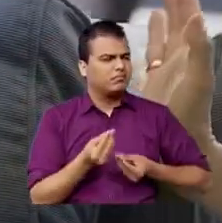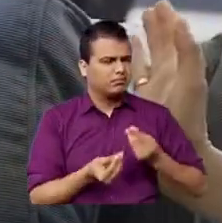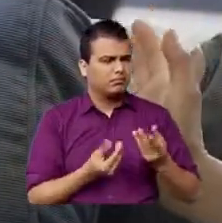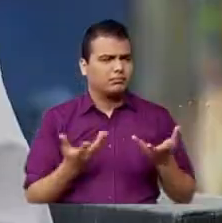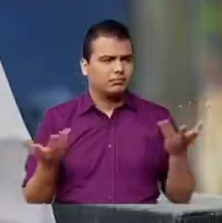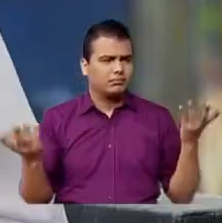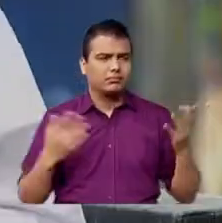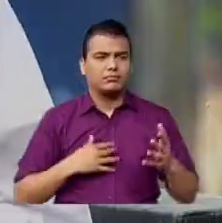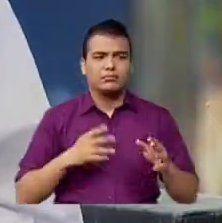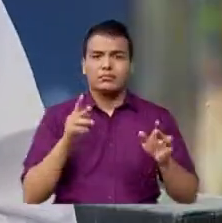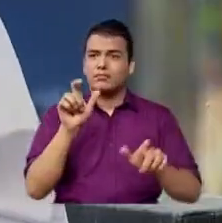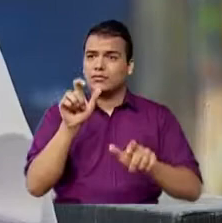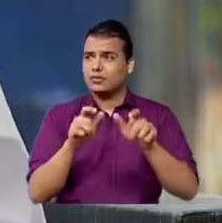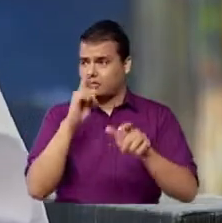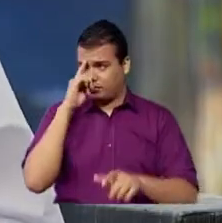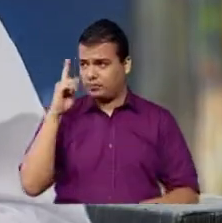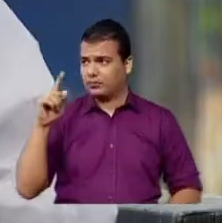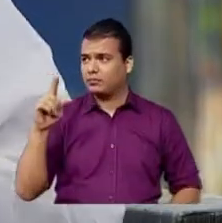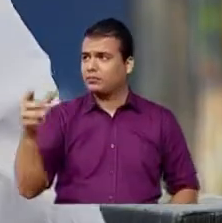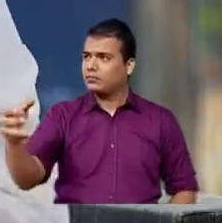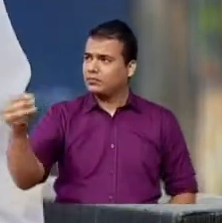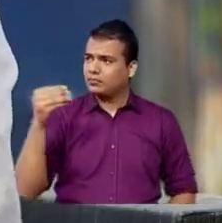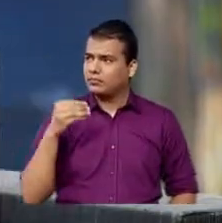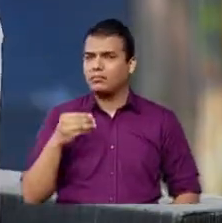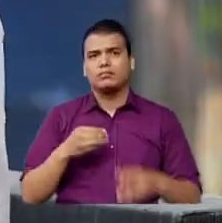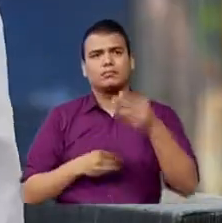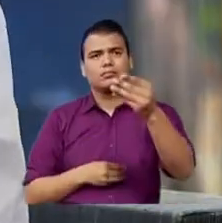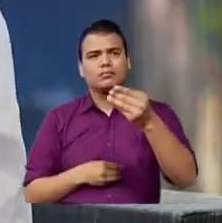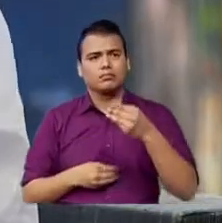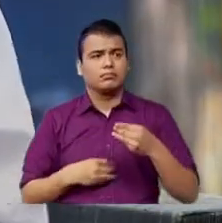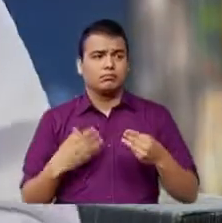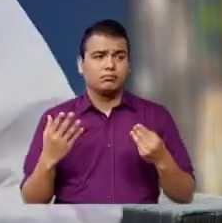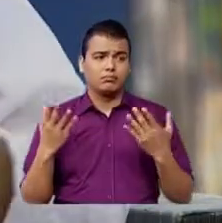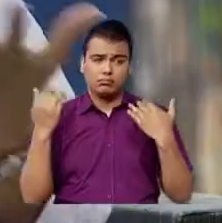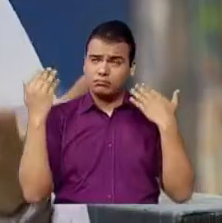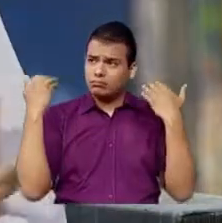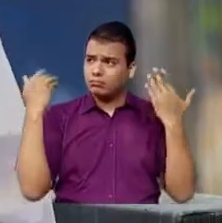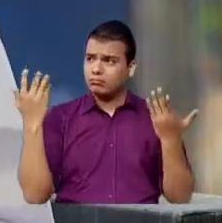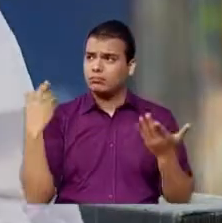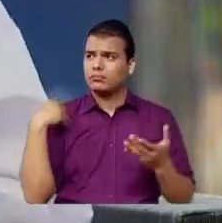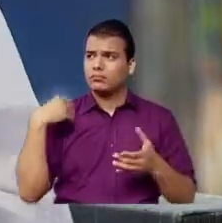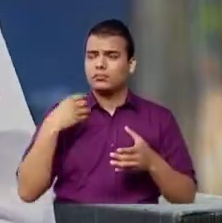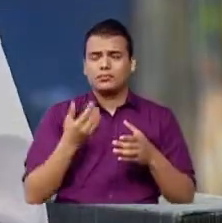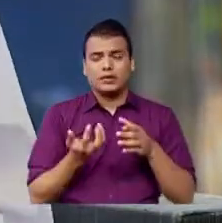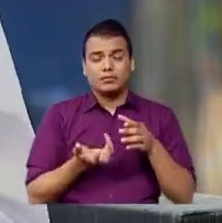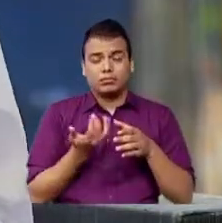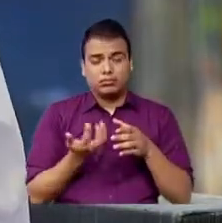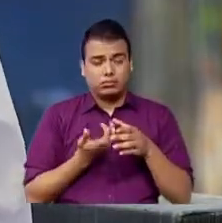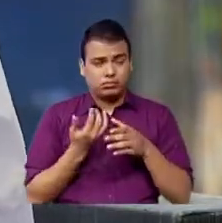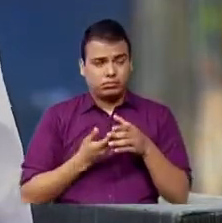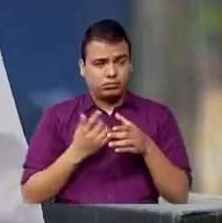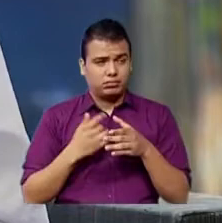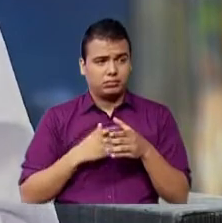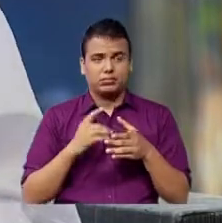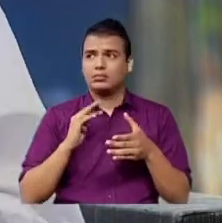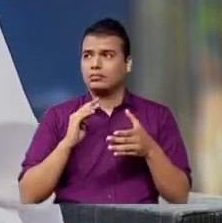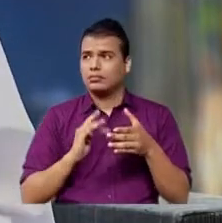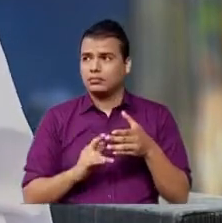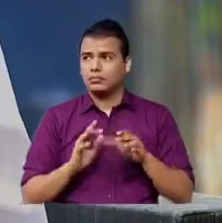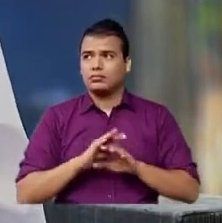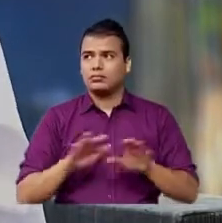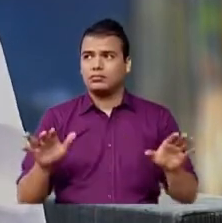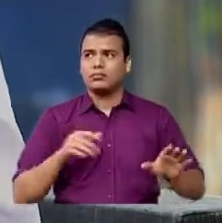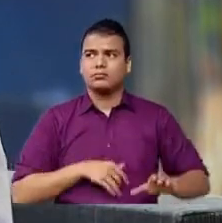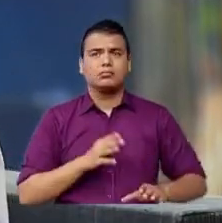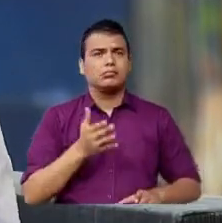frecuencia las personas hacen eso, coge la valeriana y hace la infusión, infusión, el cidrón, el toronjil, entonces hace la infusión. Digamos que con una infusión